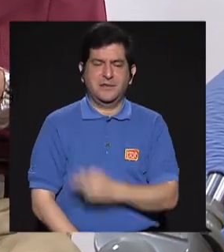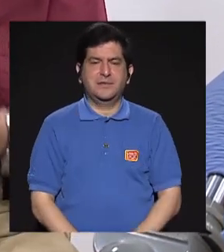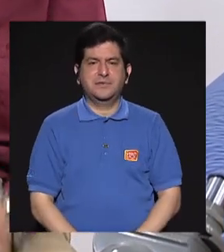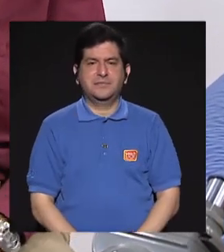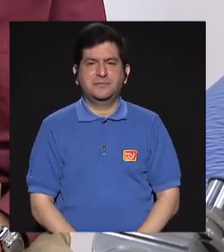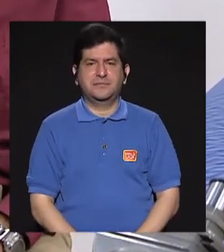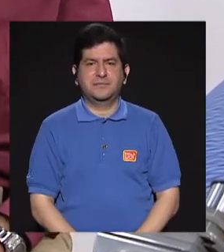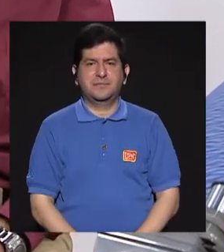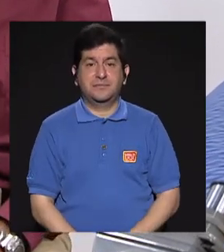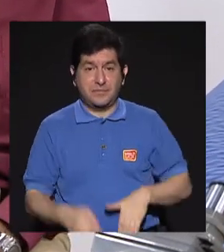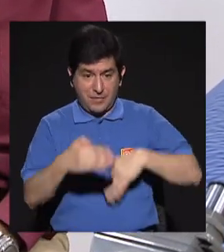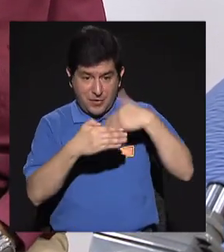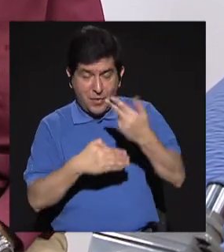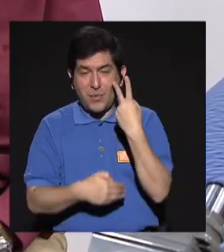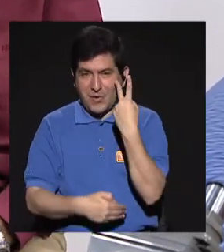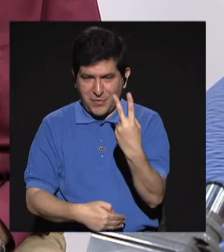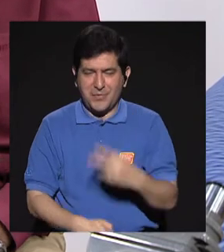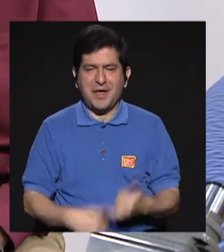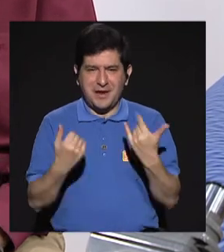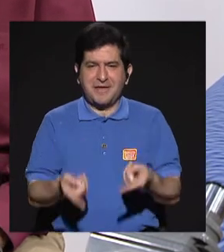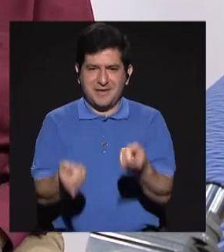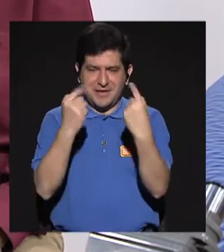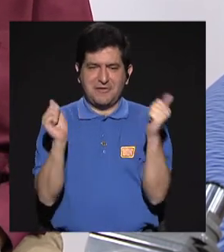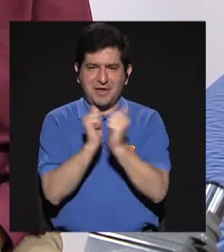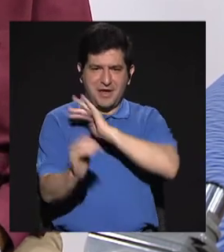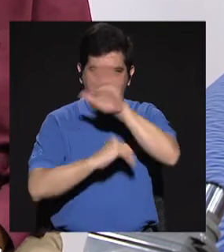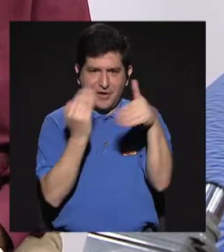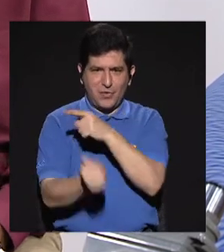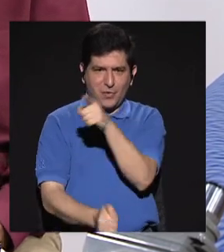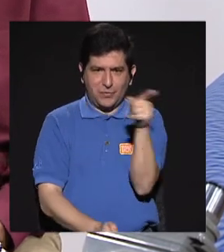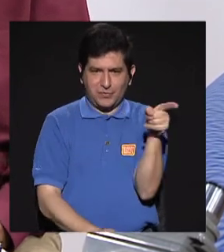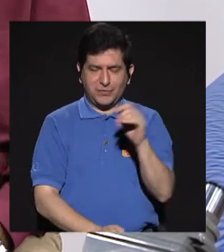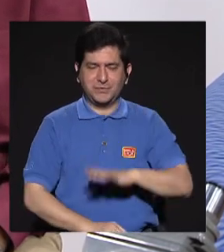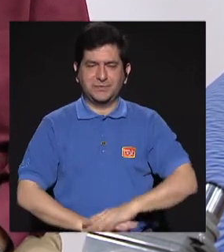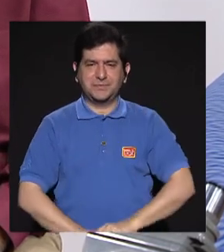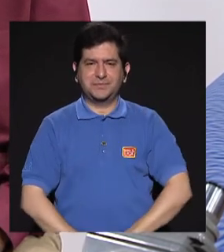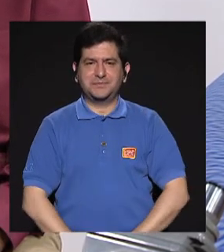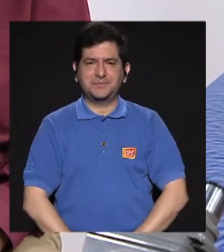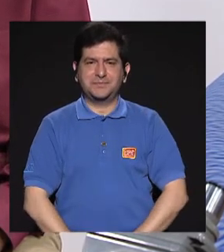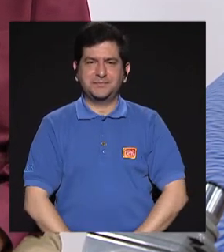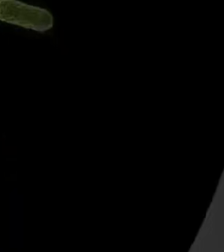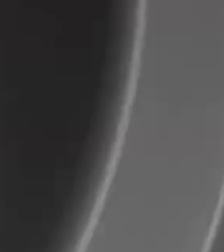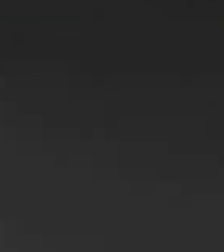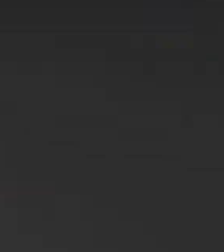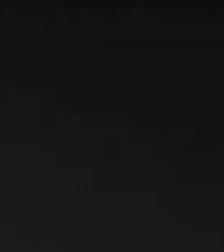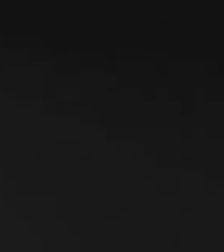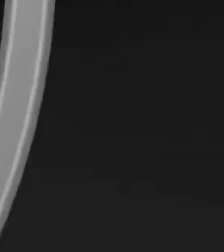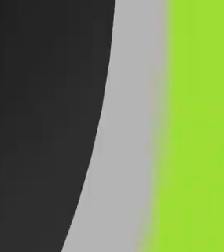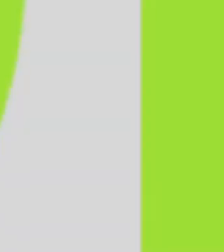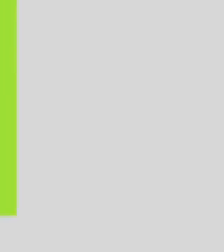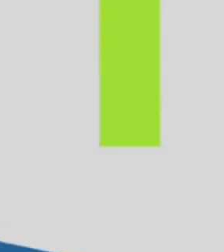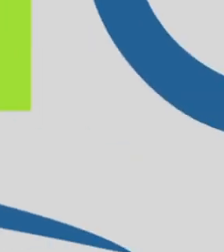hueso lo vemos en el siguiente segmento ya regresamos con todas y todos ustedes